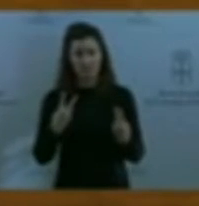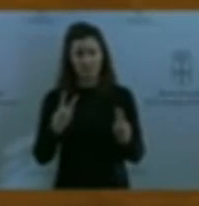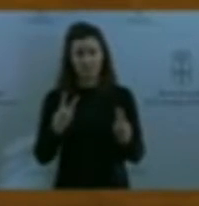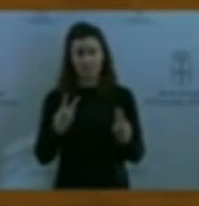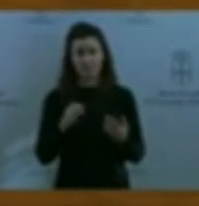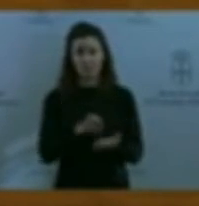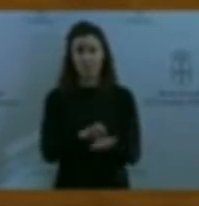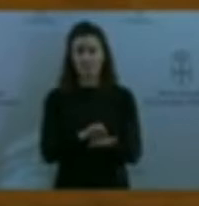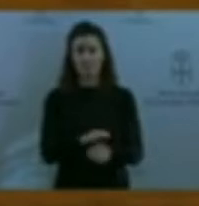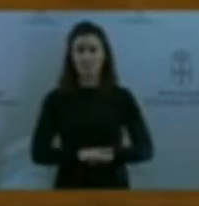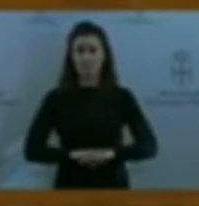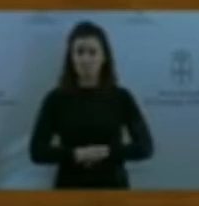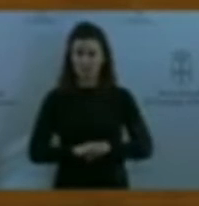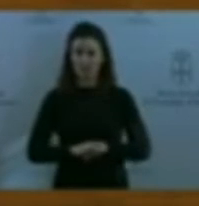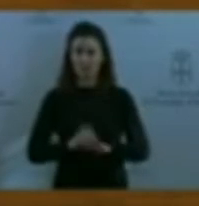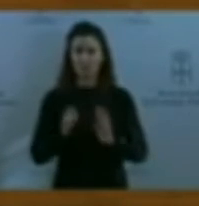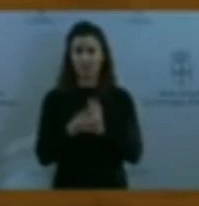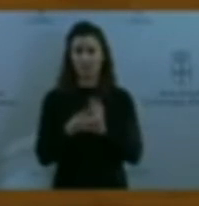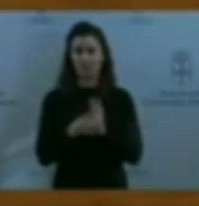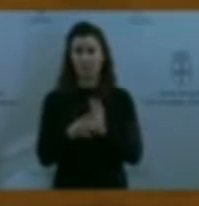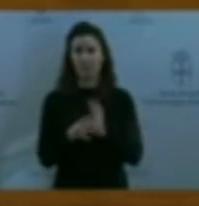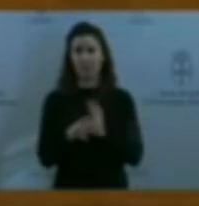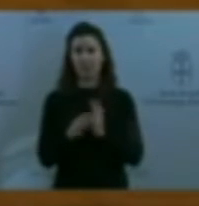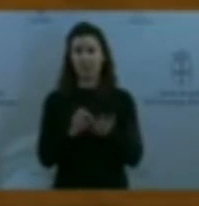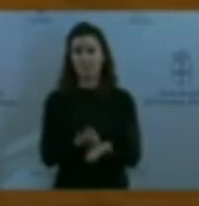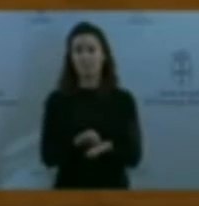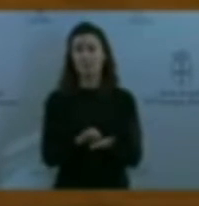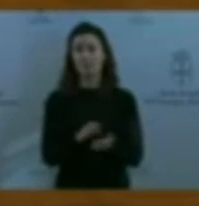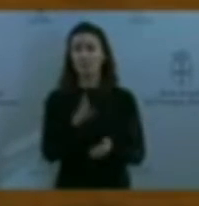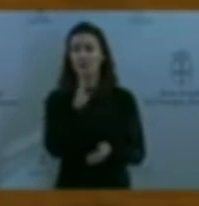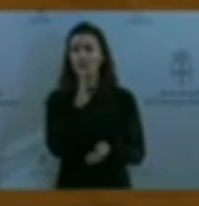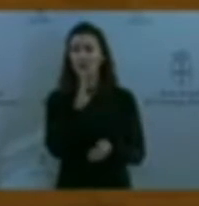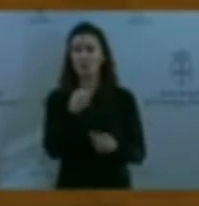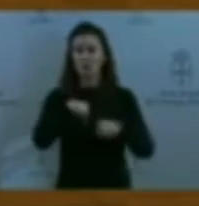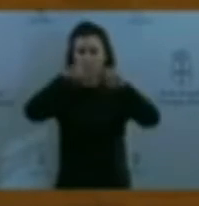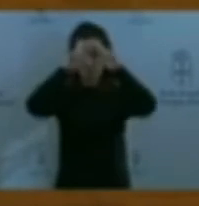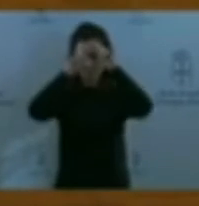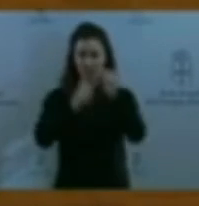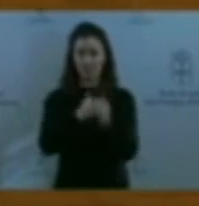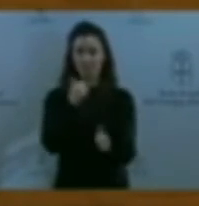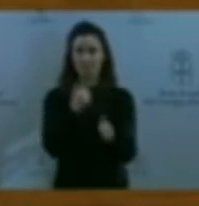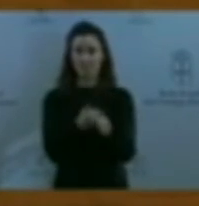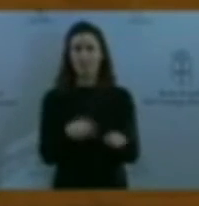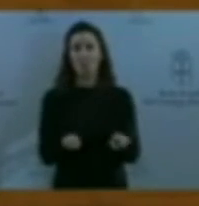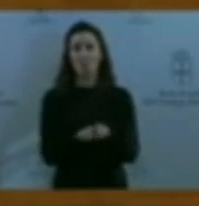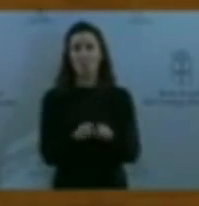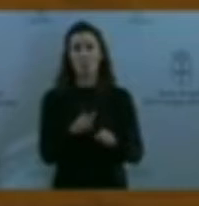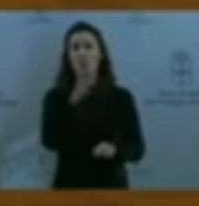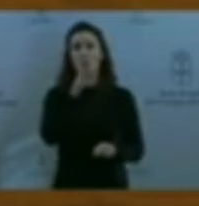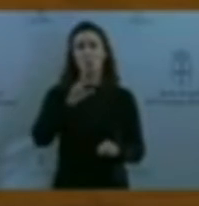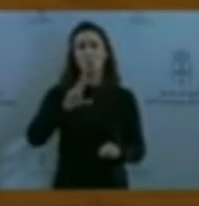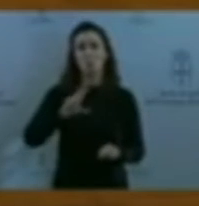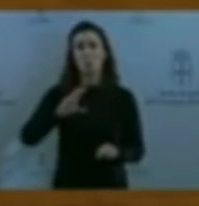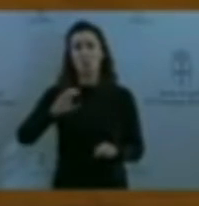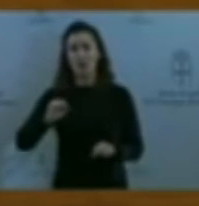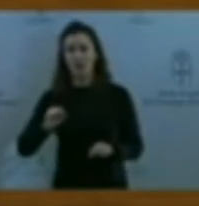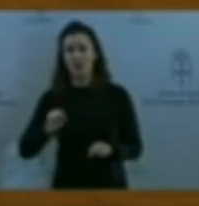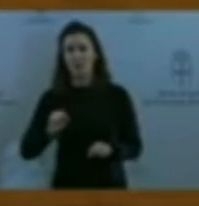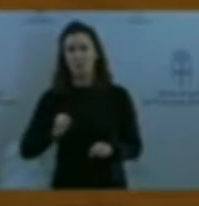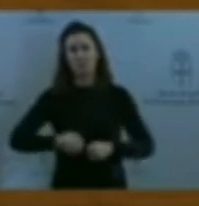estos mismos servicios en un hospital de referencia como, por ejemplo, el UCA, por la simple cabezonería de un consejero que se